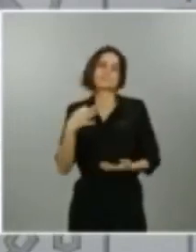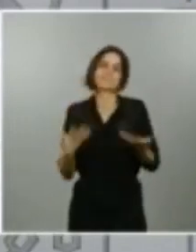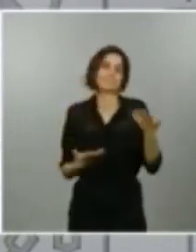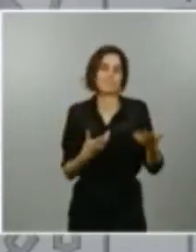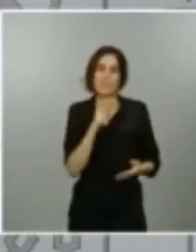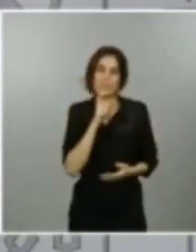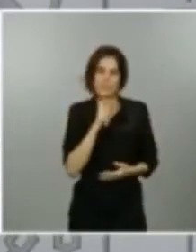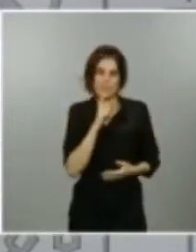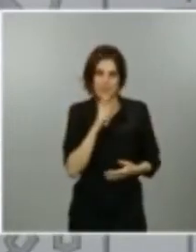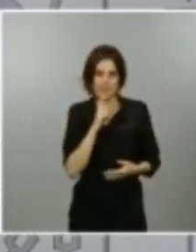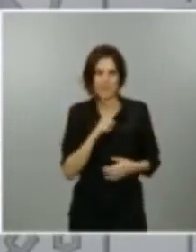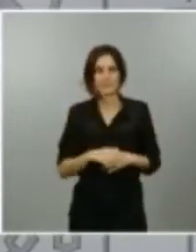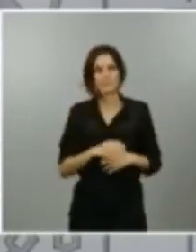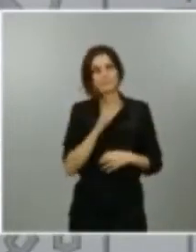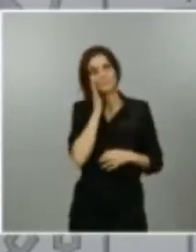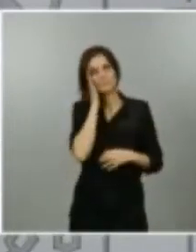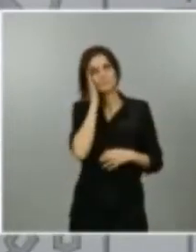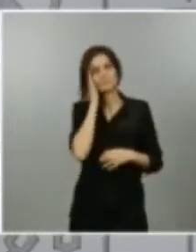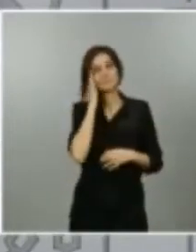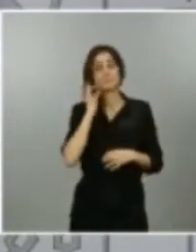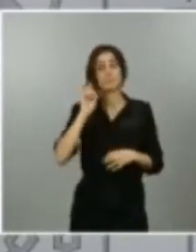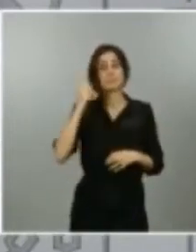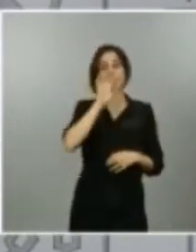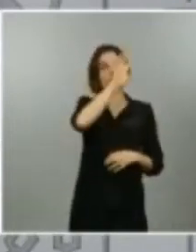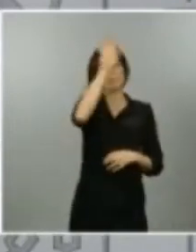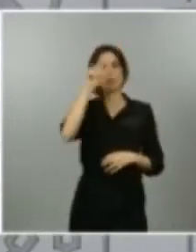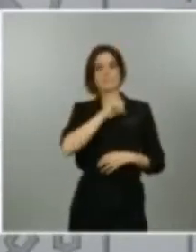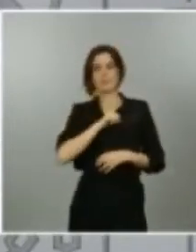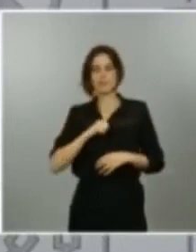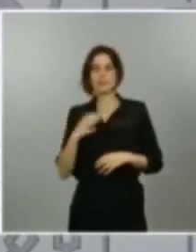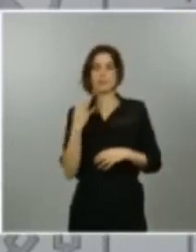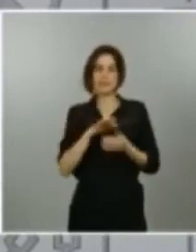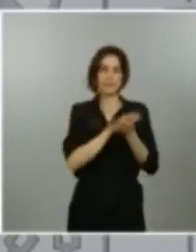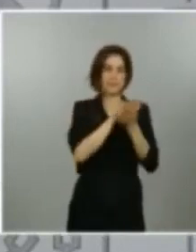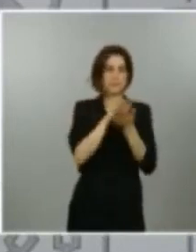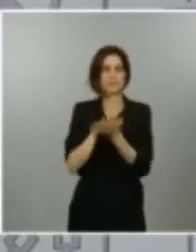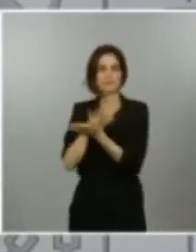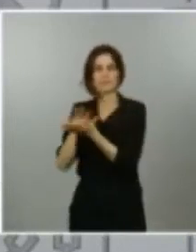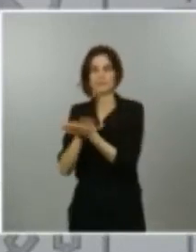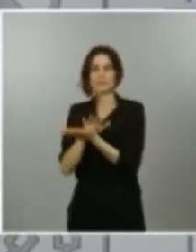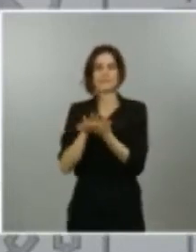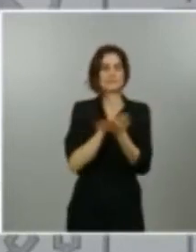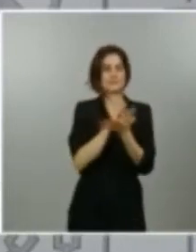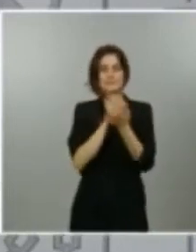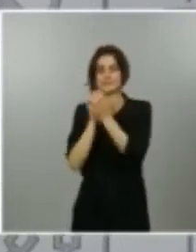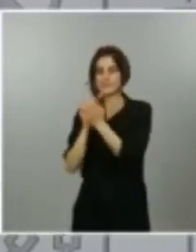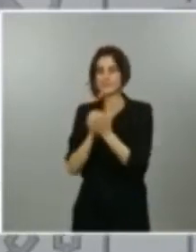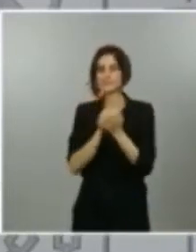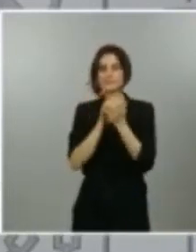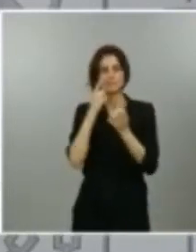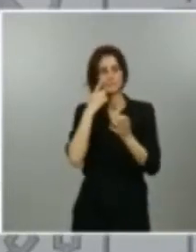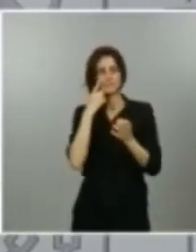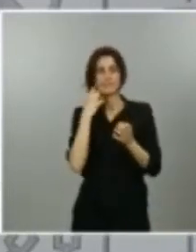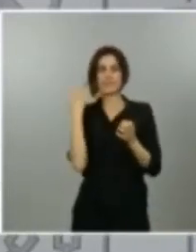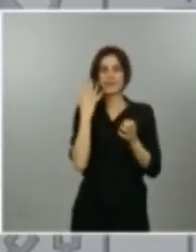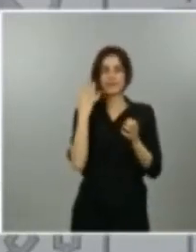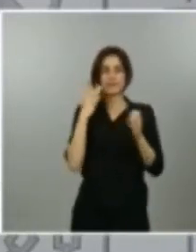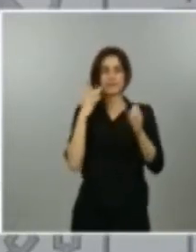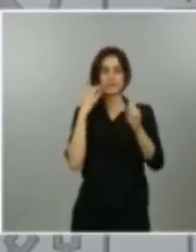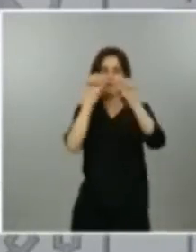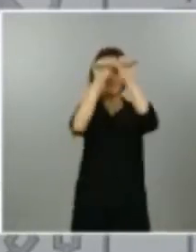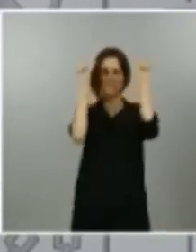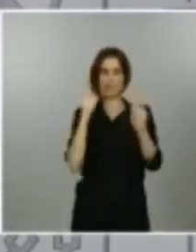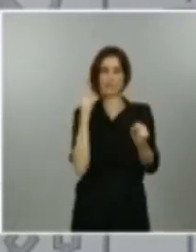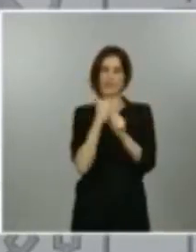discusiones con los converse autónomas a un entendimiento de que la forma de trabajar es suficientemente común y tienen los sufrir los recursos paralelos